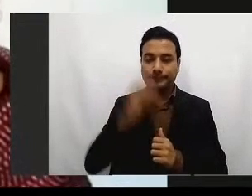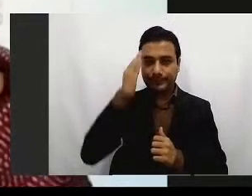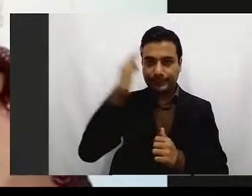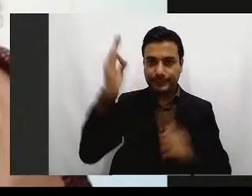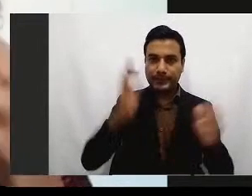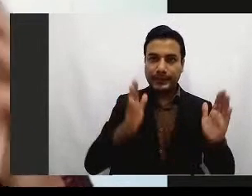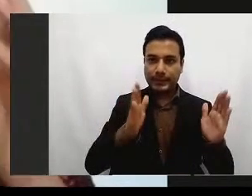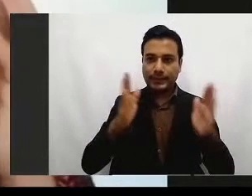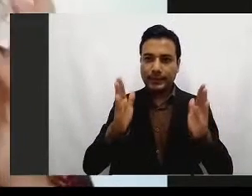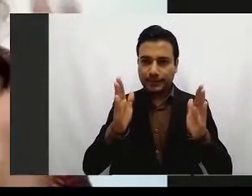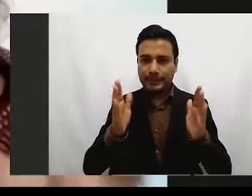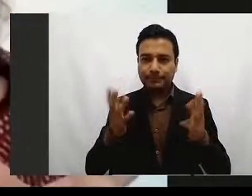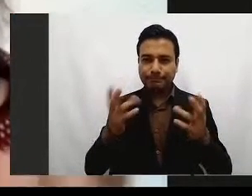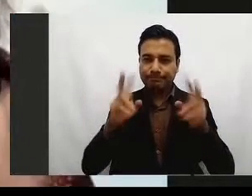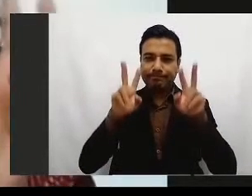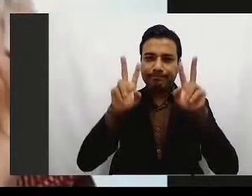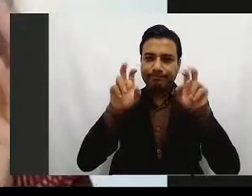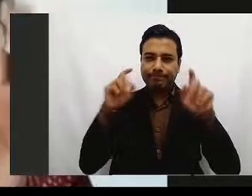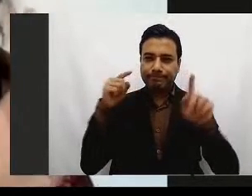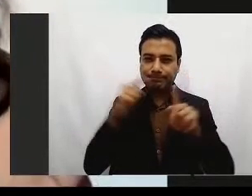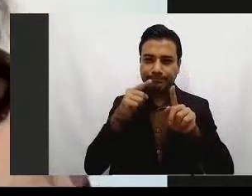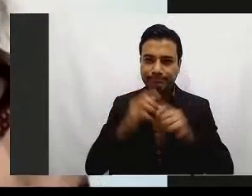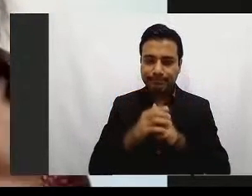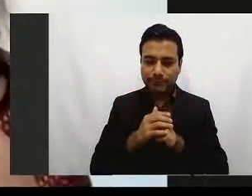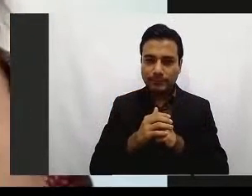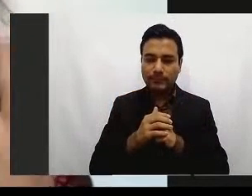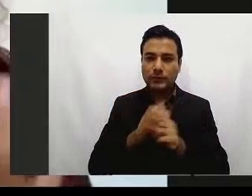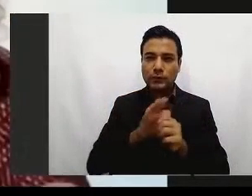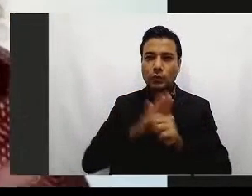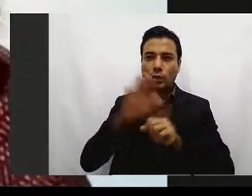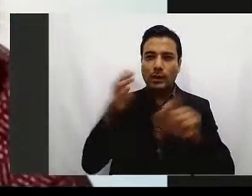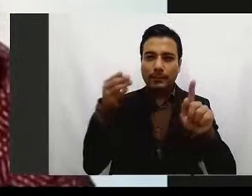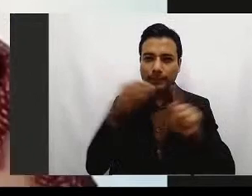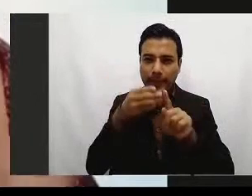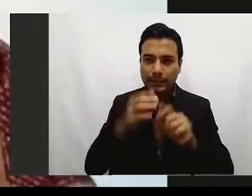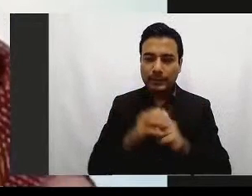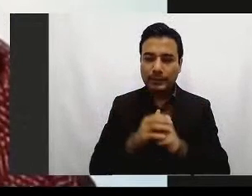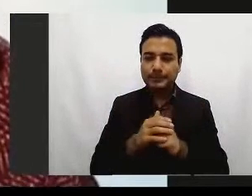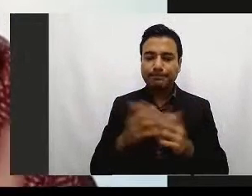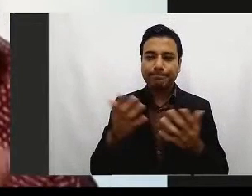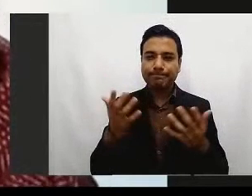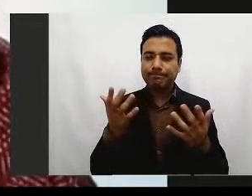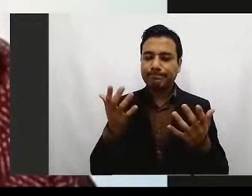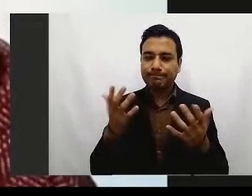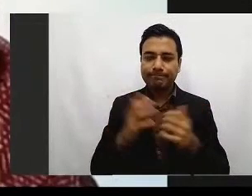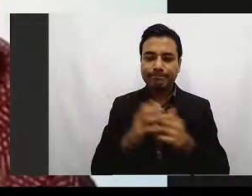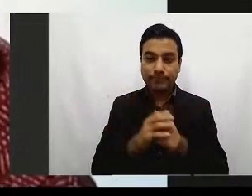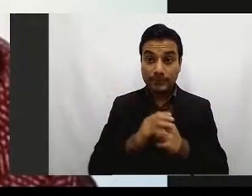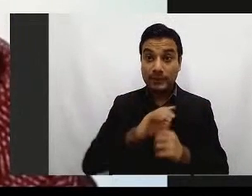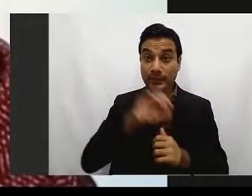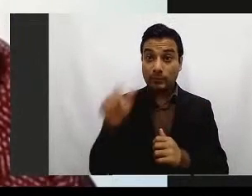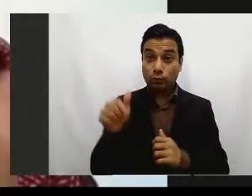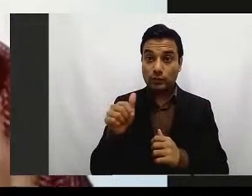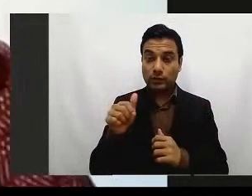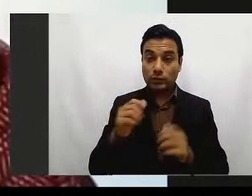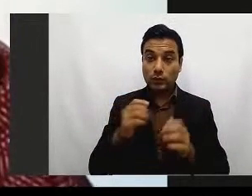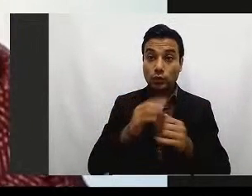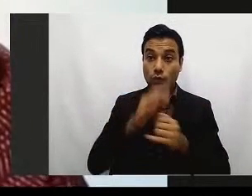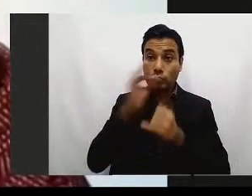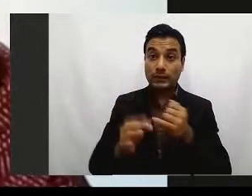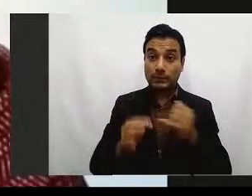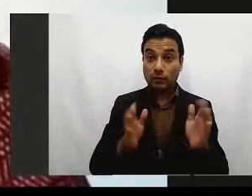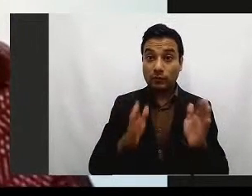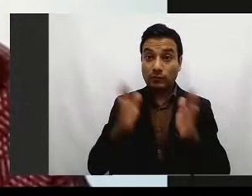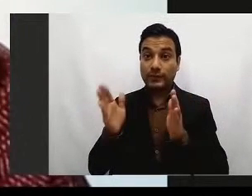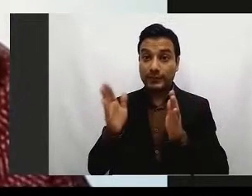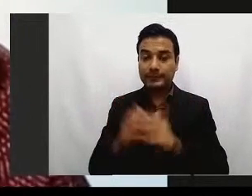a priorizar, validar los retos y oportunidades que todo el mundo mencionó, para pues después dar pie a la última fase, que será mostrar